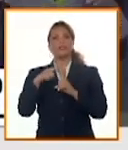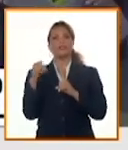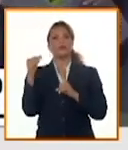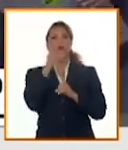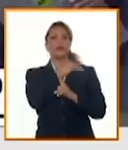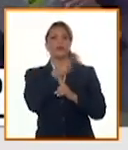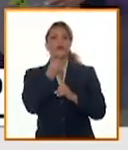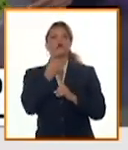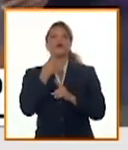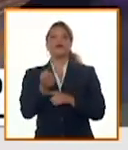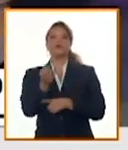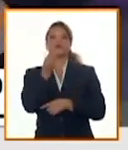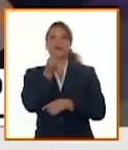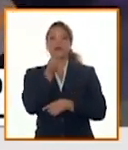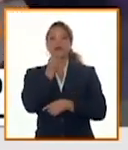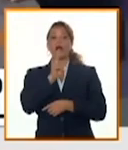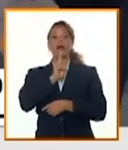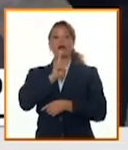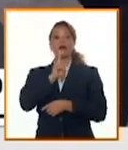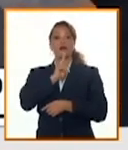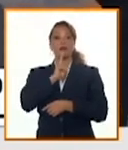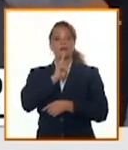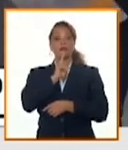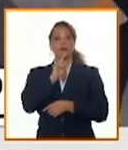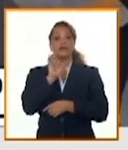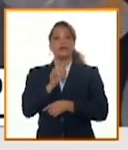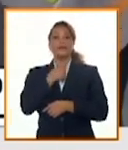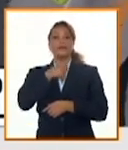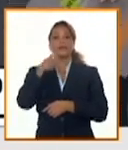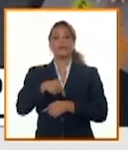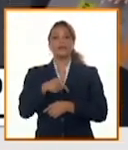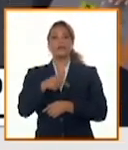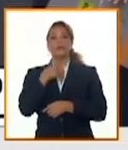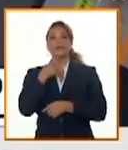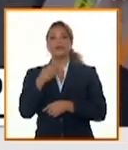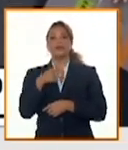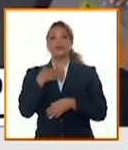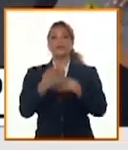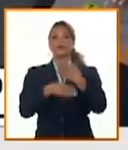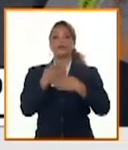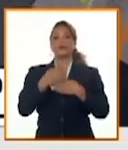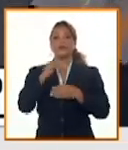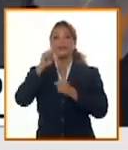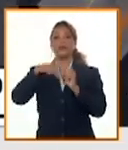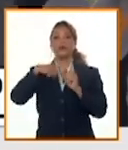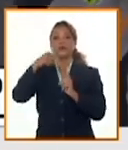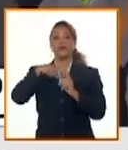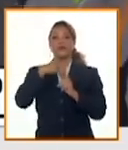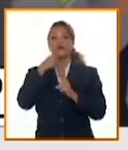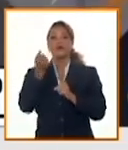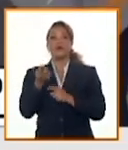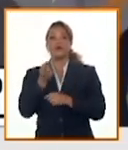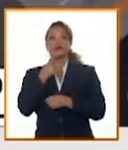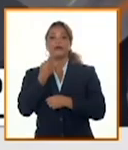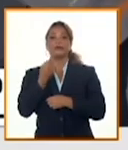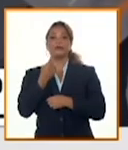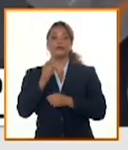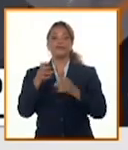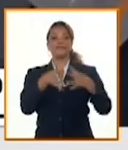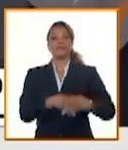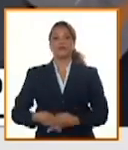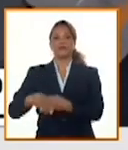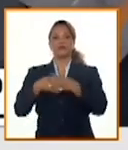es uno de los que más consume agua el por ejemplo centros de procesamiento de datos en Estados Unidos en el mundo entero la verdad